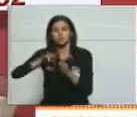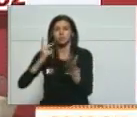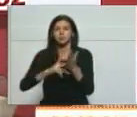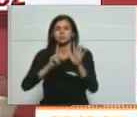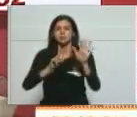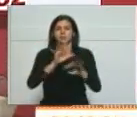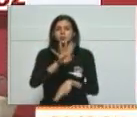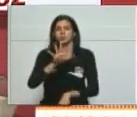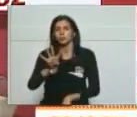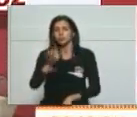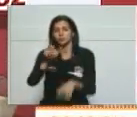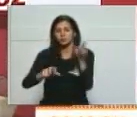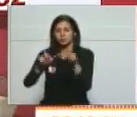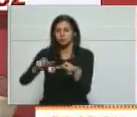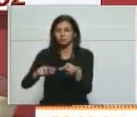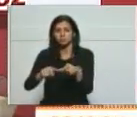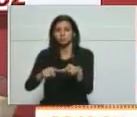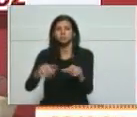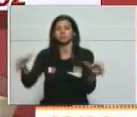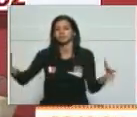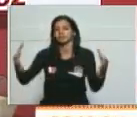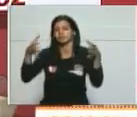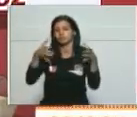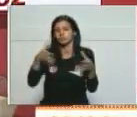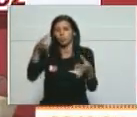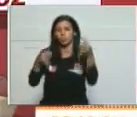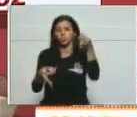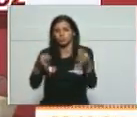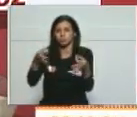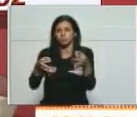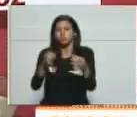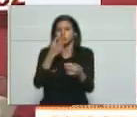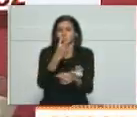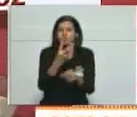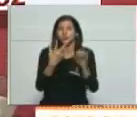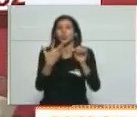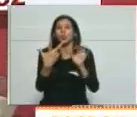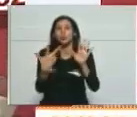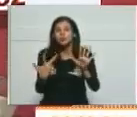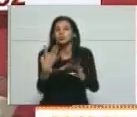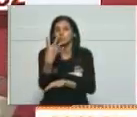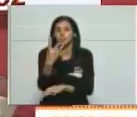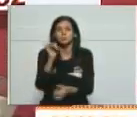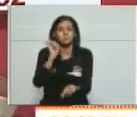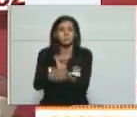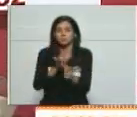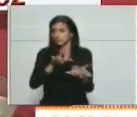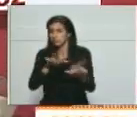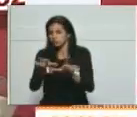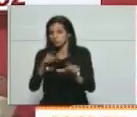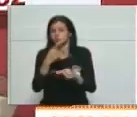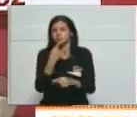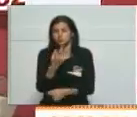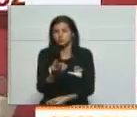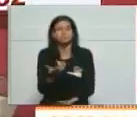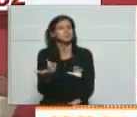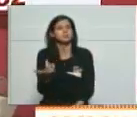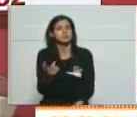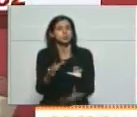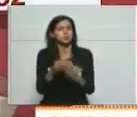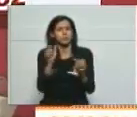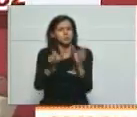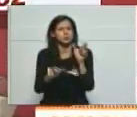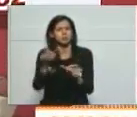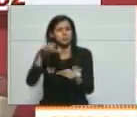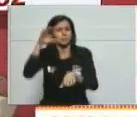2.654 personas han sido imputadas, de las cuales 284 han sido privadas de libertad. Al respecto señaló, no todas las personas que